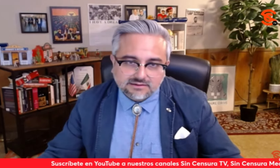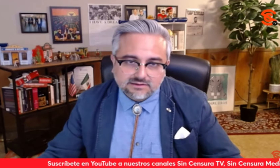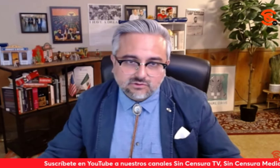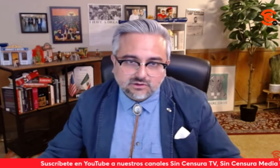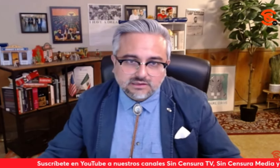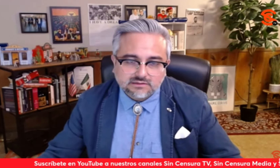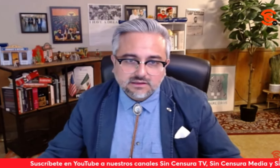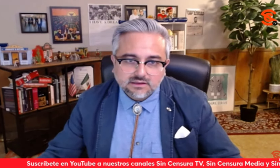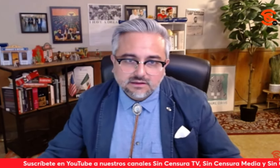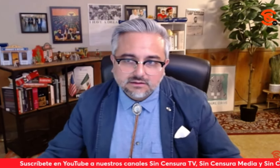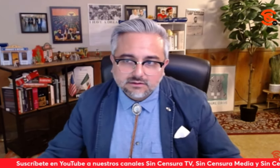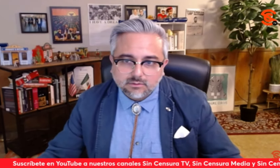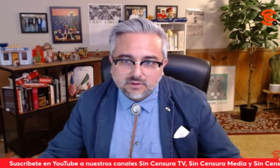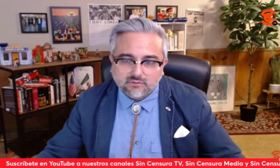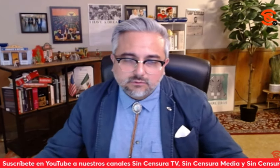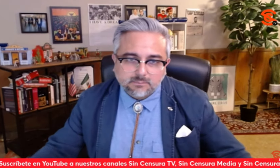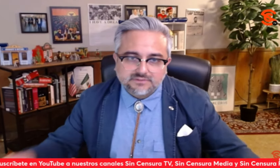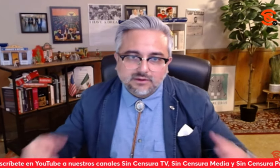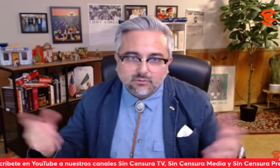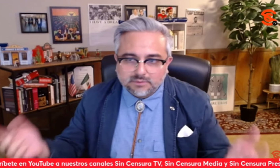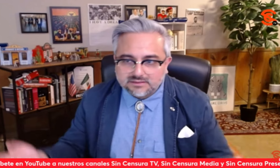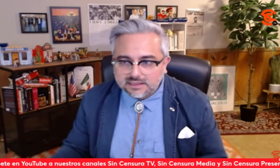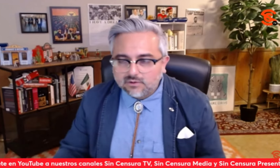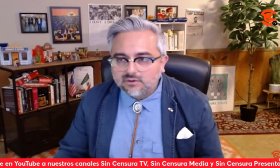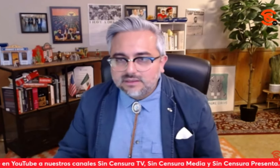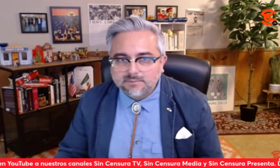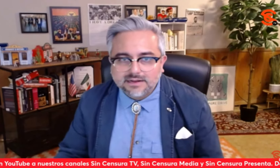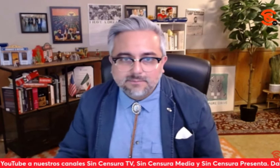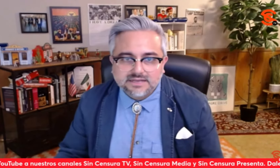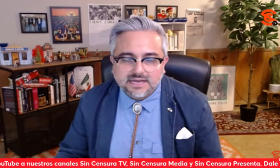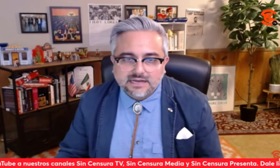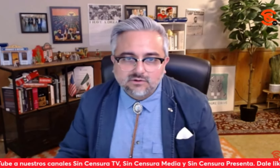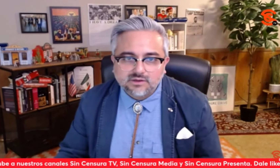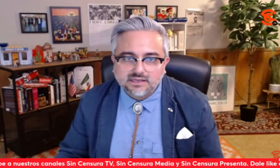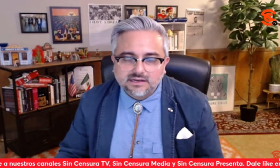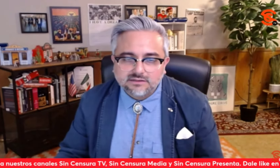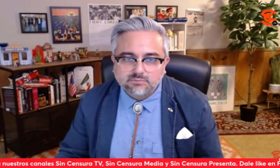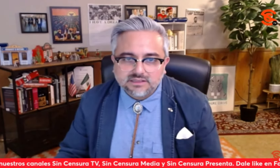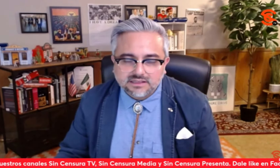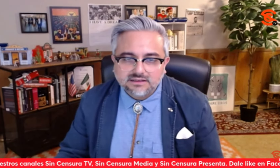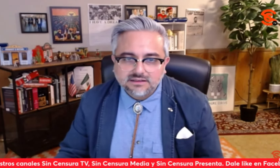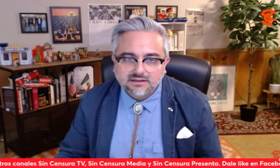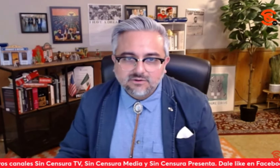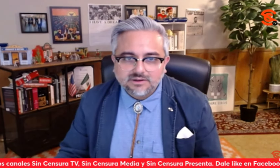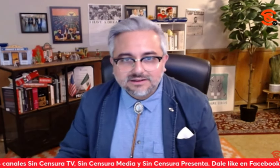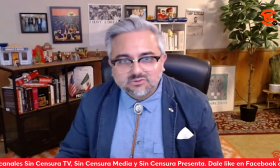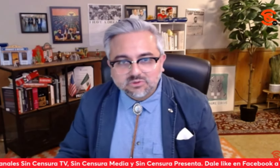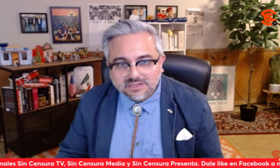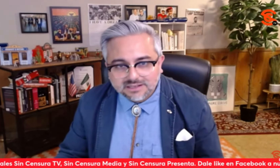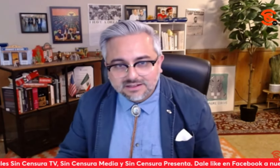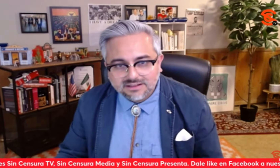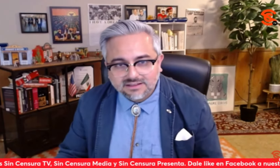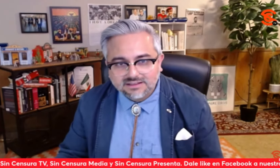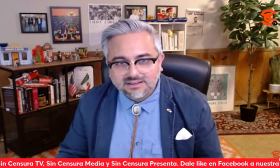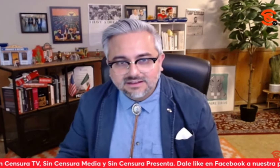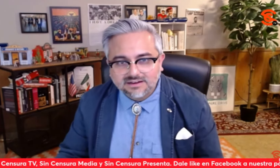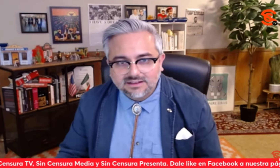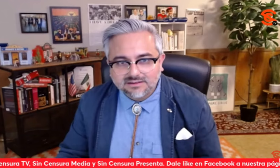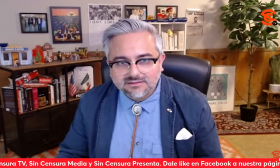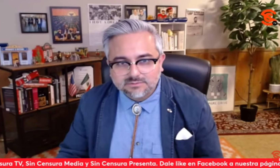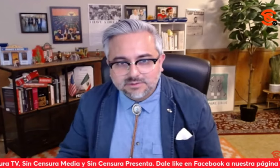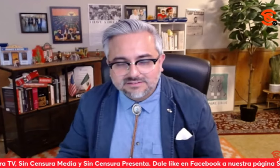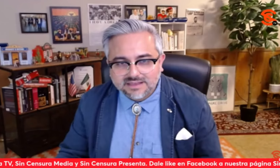pierdan las elecciones, como una forma pues de golpeteo y para aplicar lo que les pide, lo que les sugiere